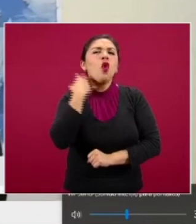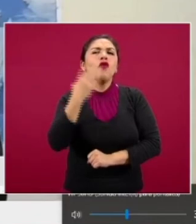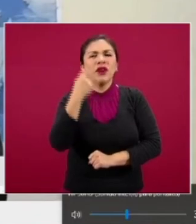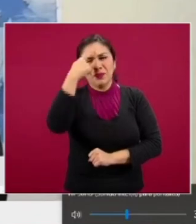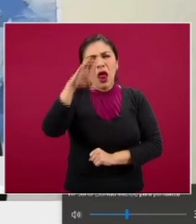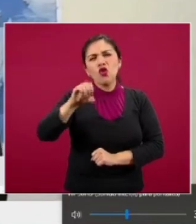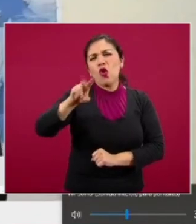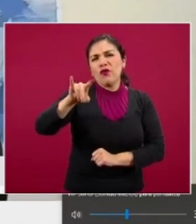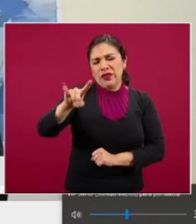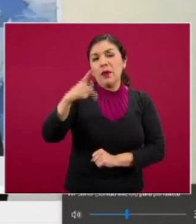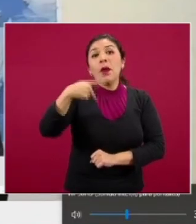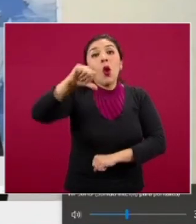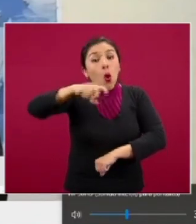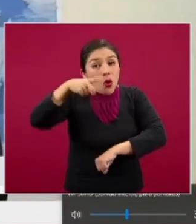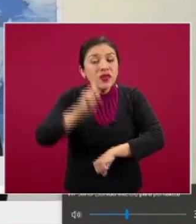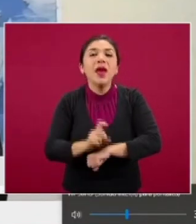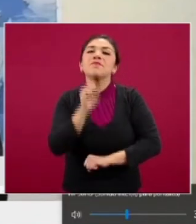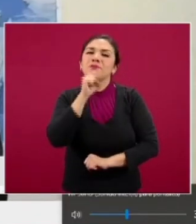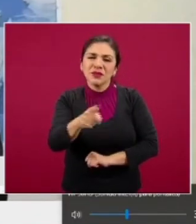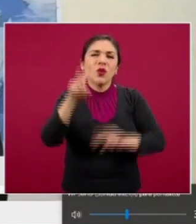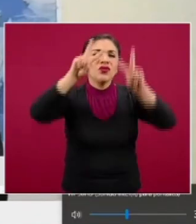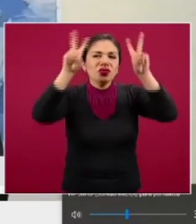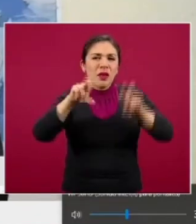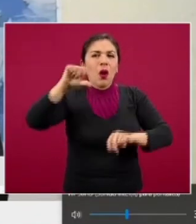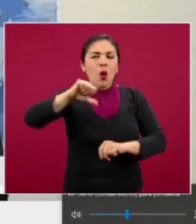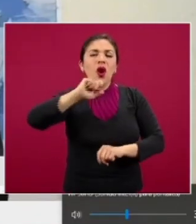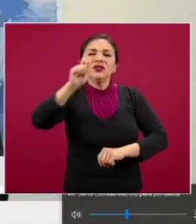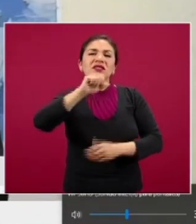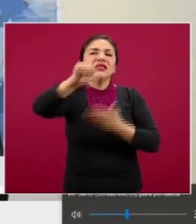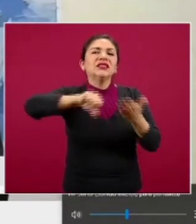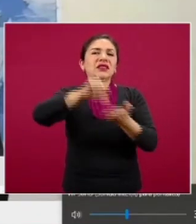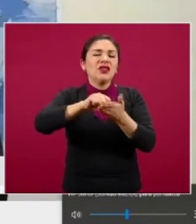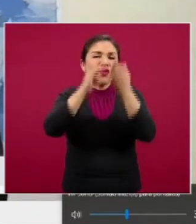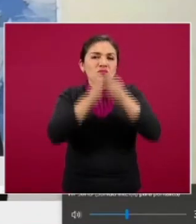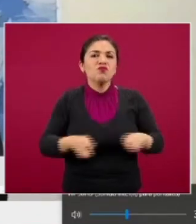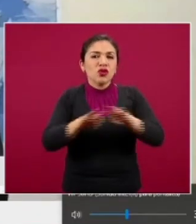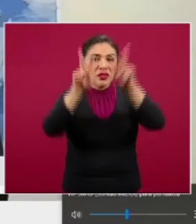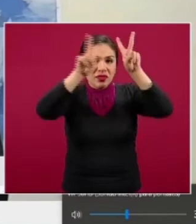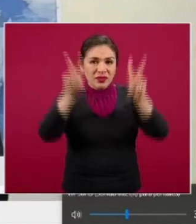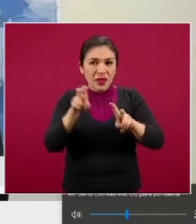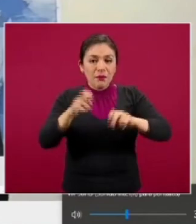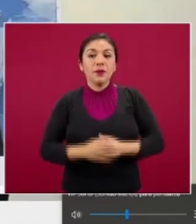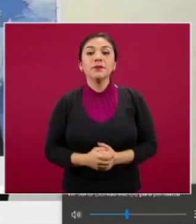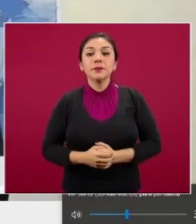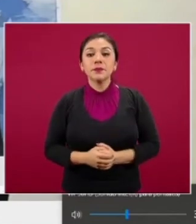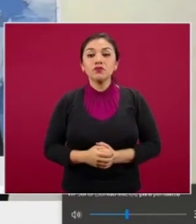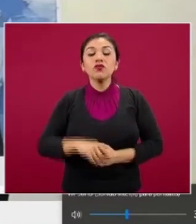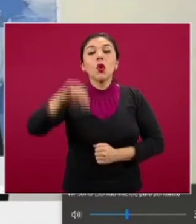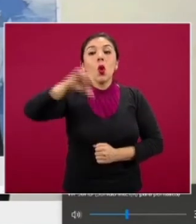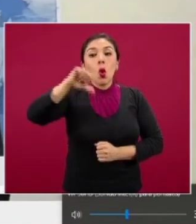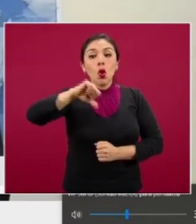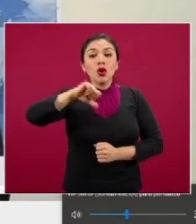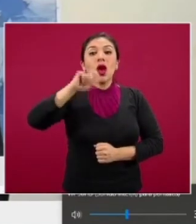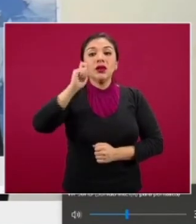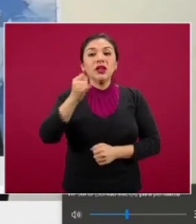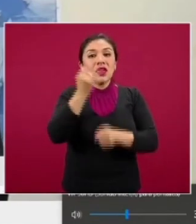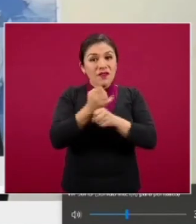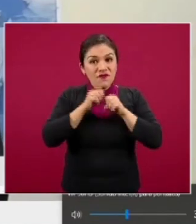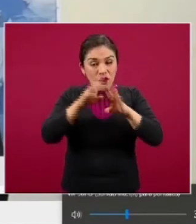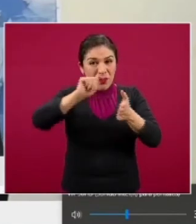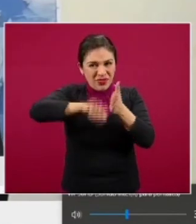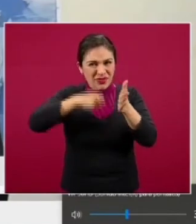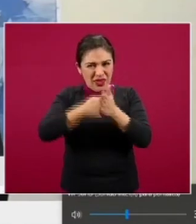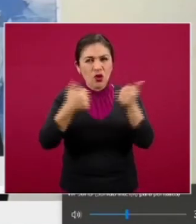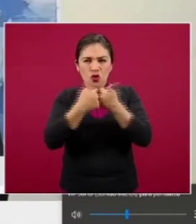COVID, hoy tenemos precisamente ese tema como el tema relevante a destacar. Vamos a tener nuestro informe técnico